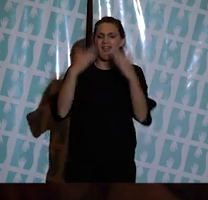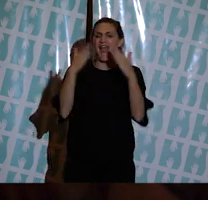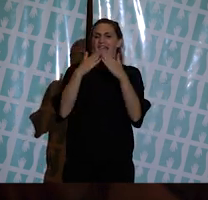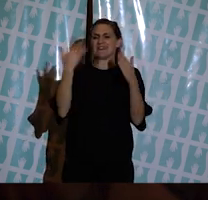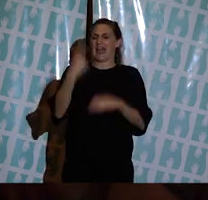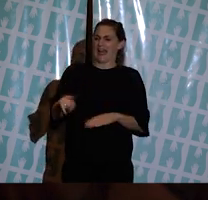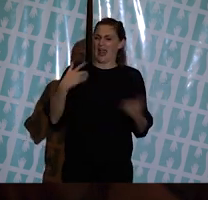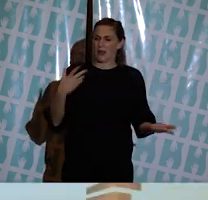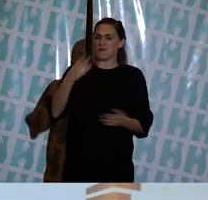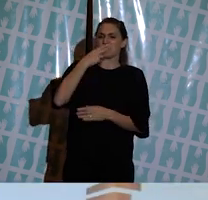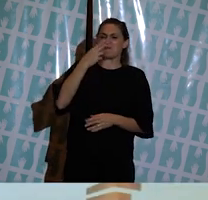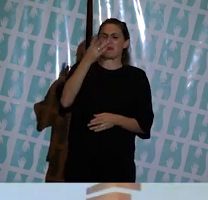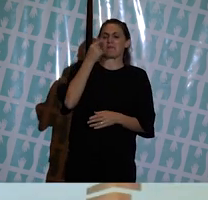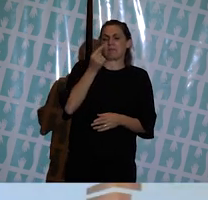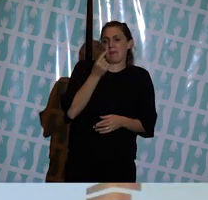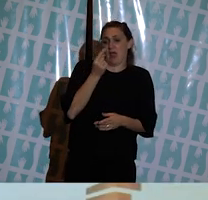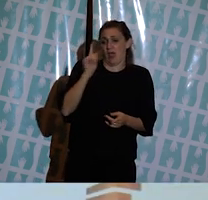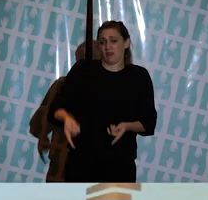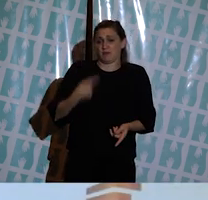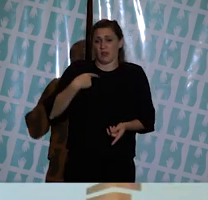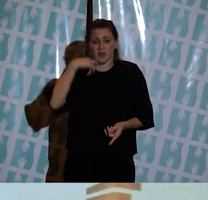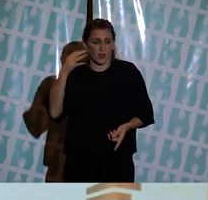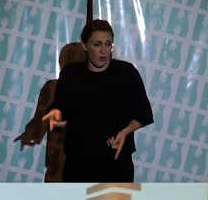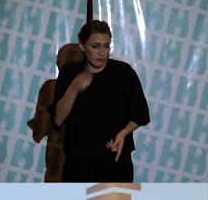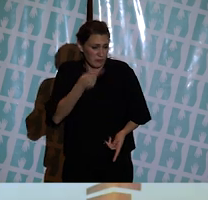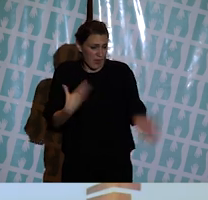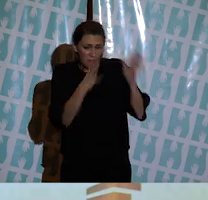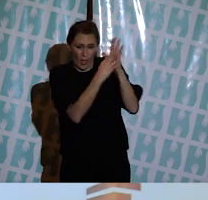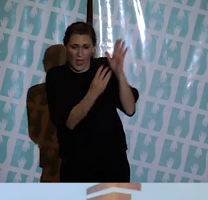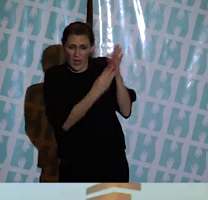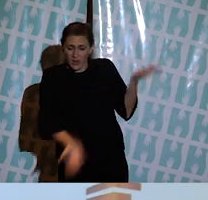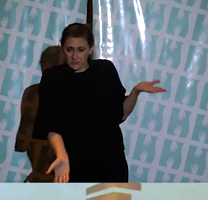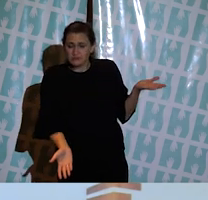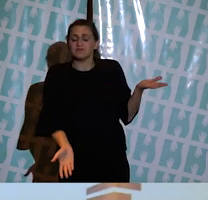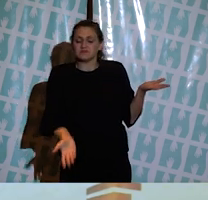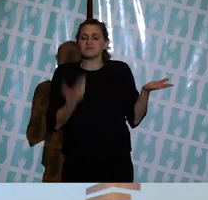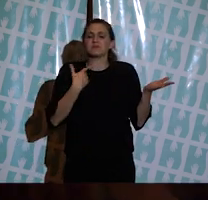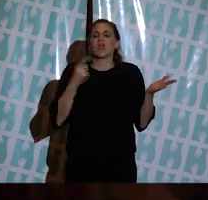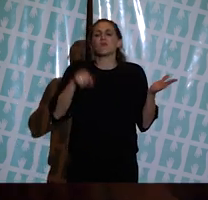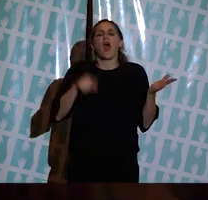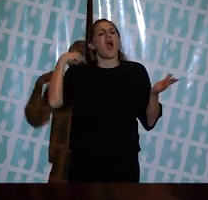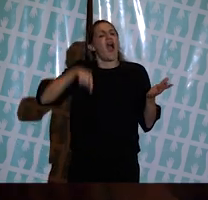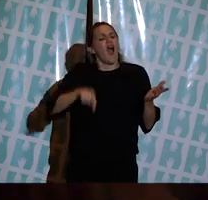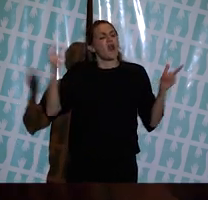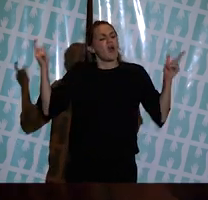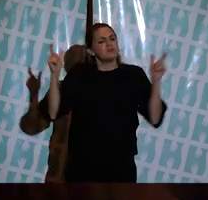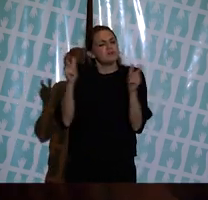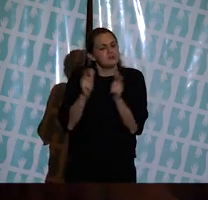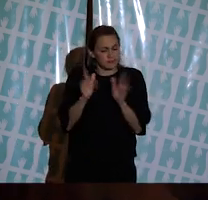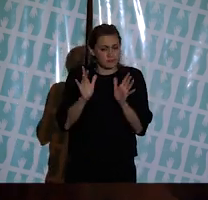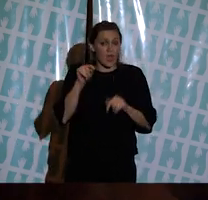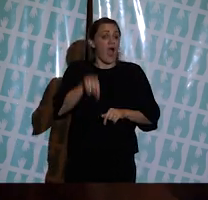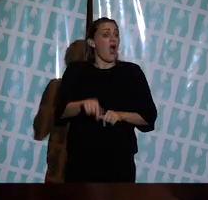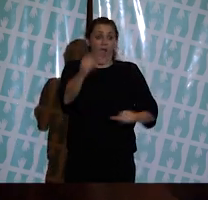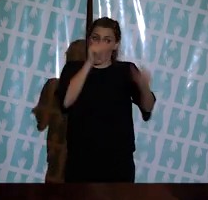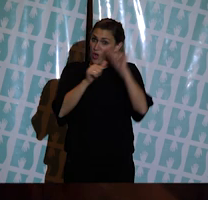que no hace falta luchar contra eso, aun cuando los chicos fuman, que saben que son mucho menos que antes. Con respecto a las previas, es